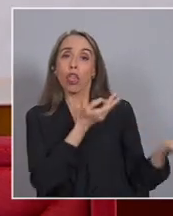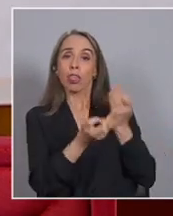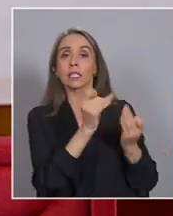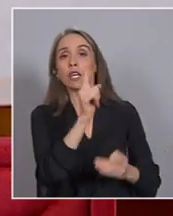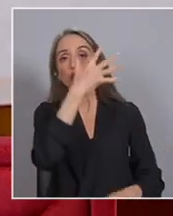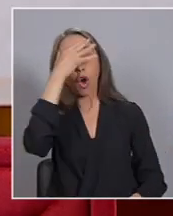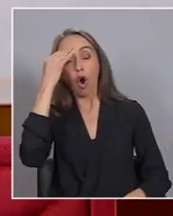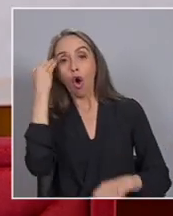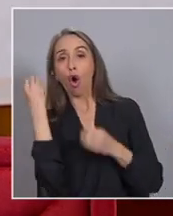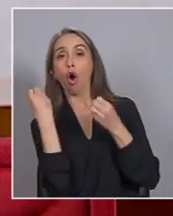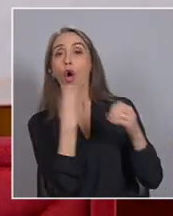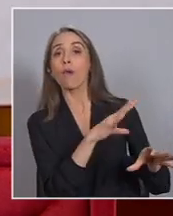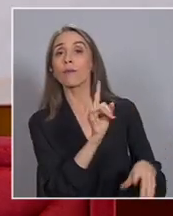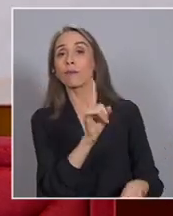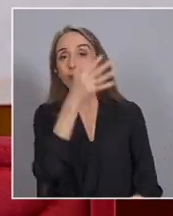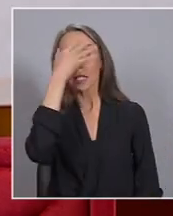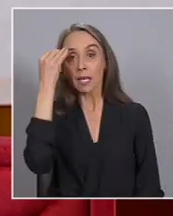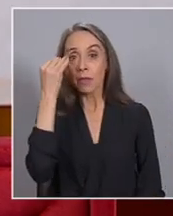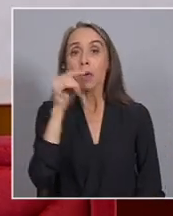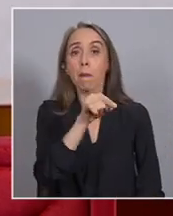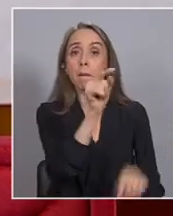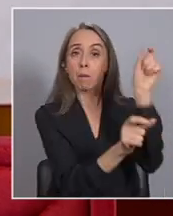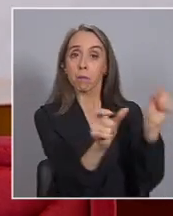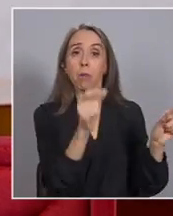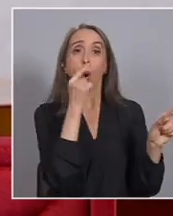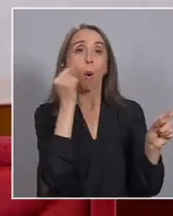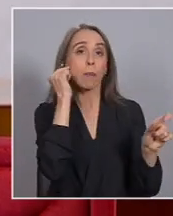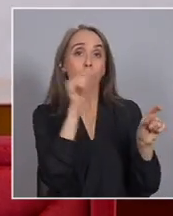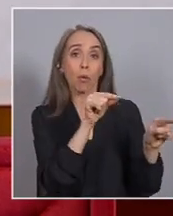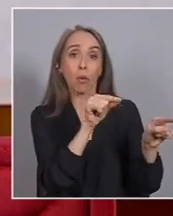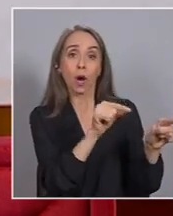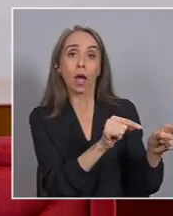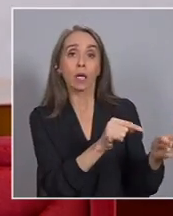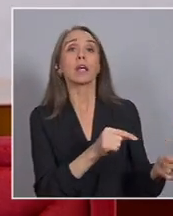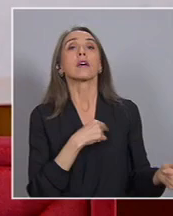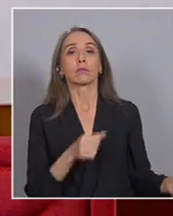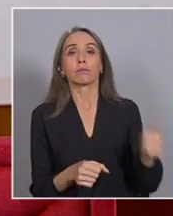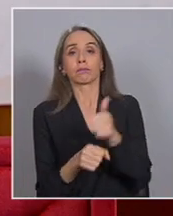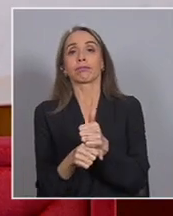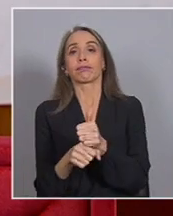nos olvidemos que es por ellos y por ellas que estamos aquí.